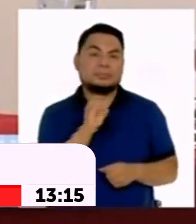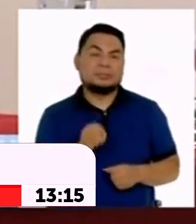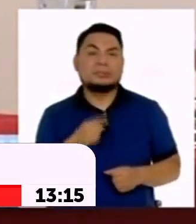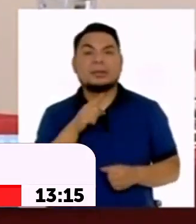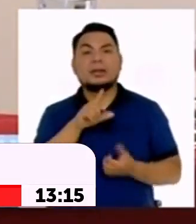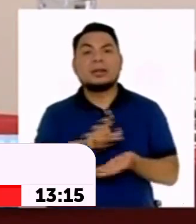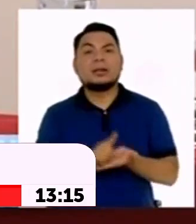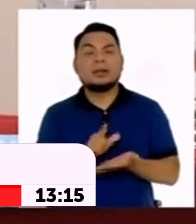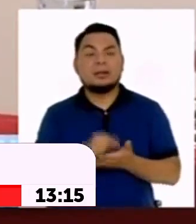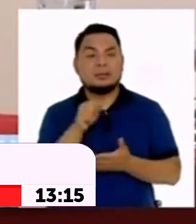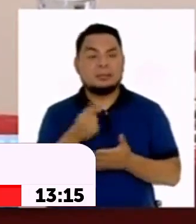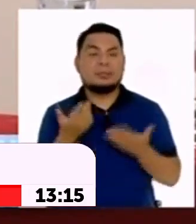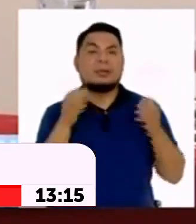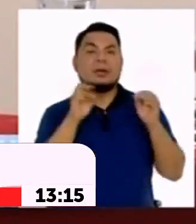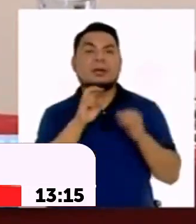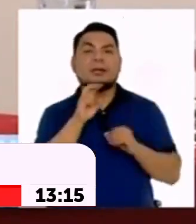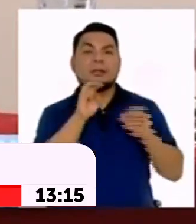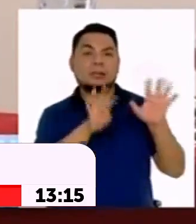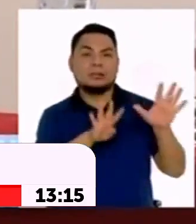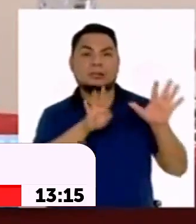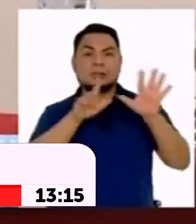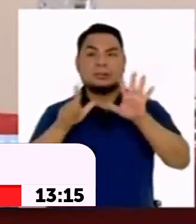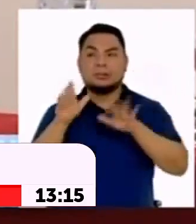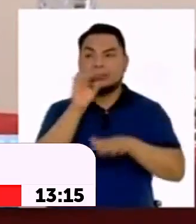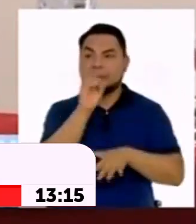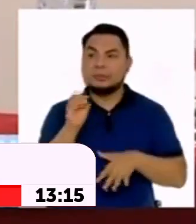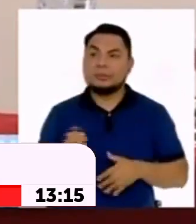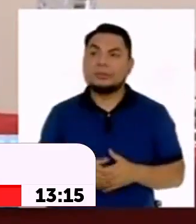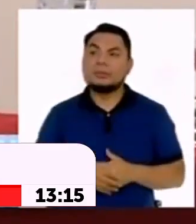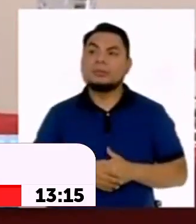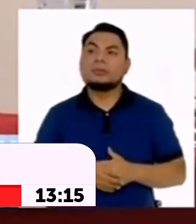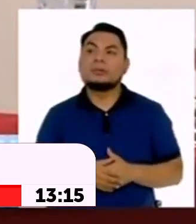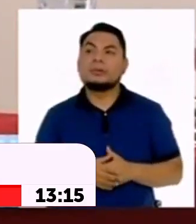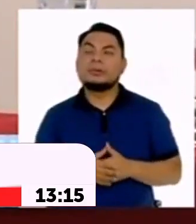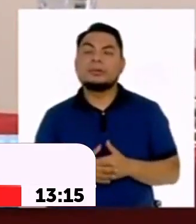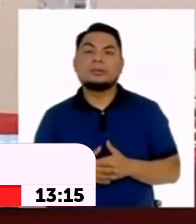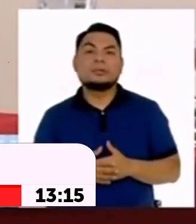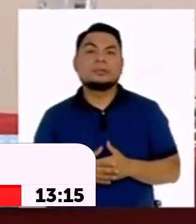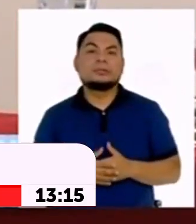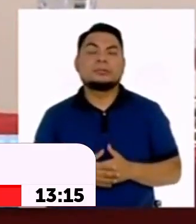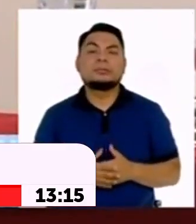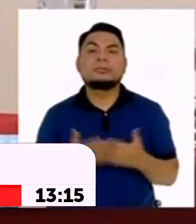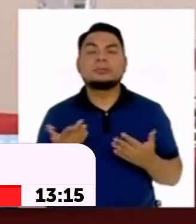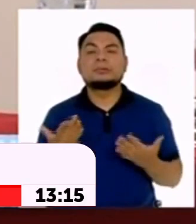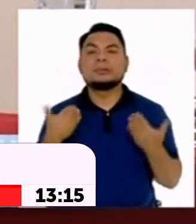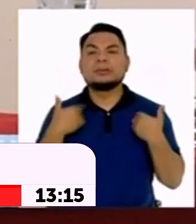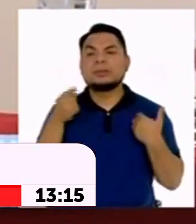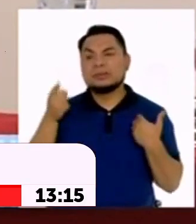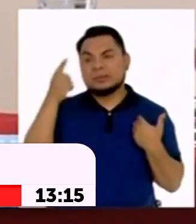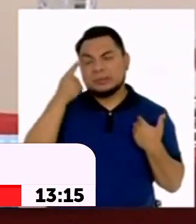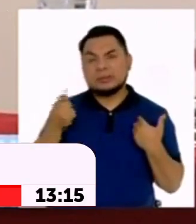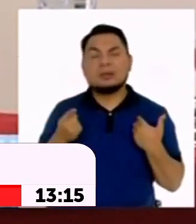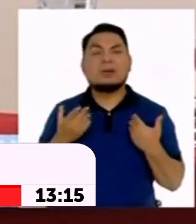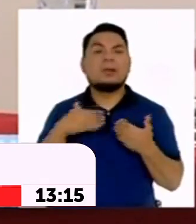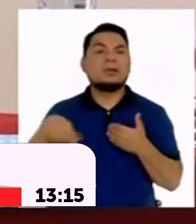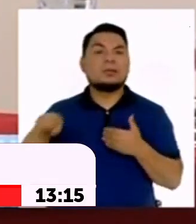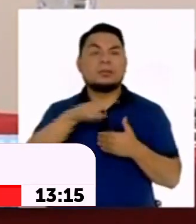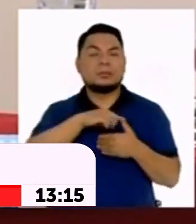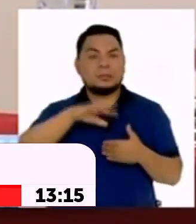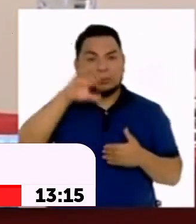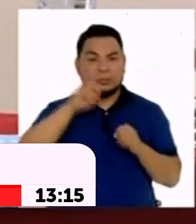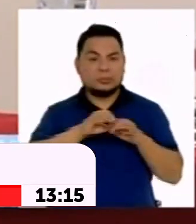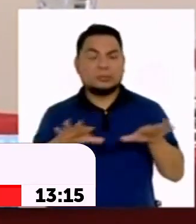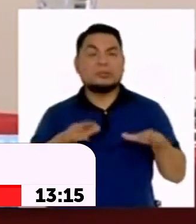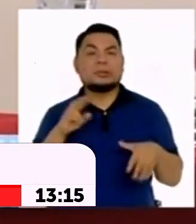100%, en Lima Metropolitana con el 97%. Y en lo que tiene que ver con cobertura nacional